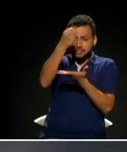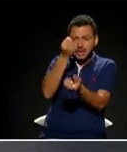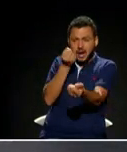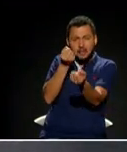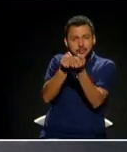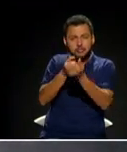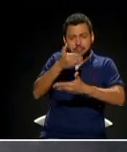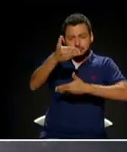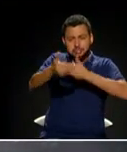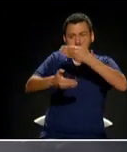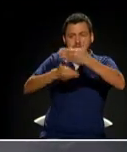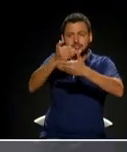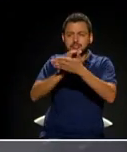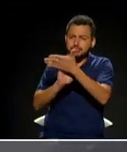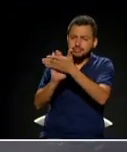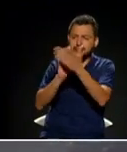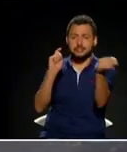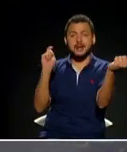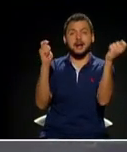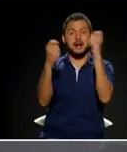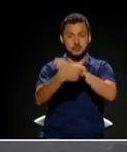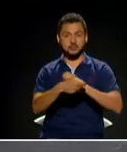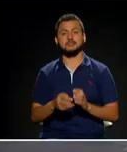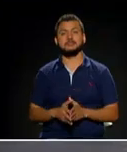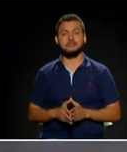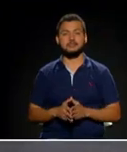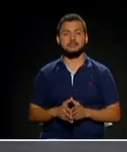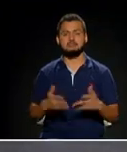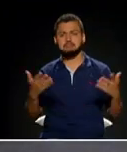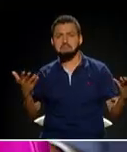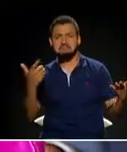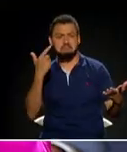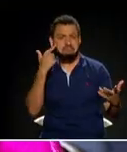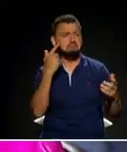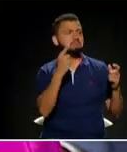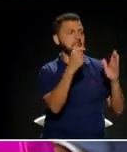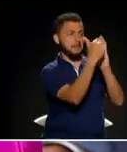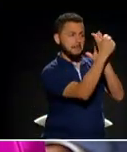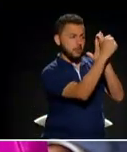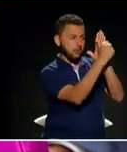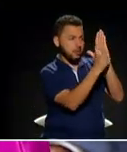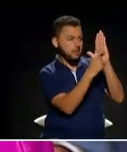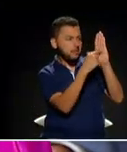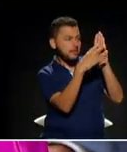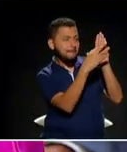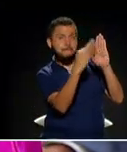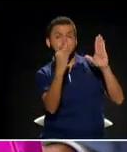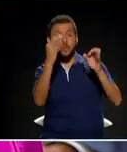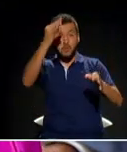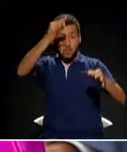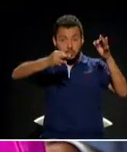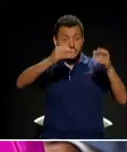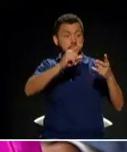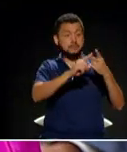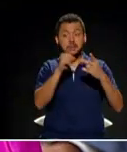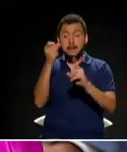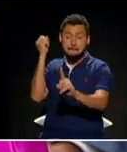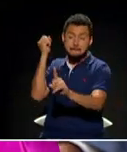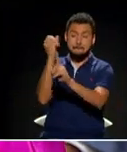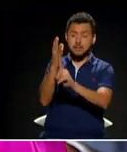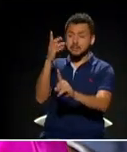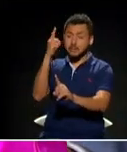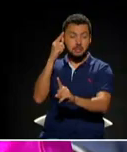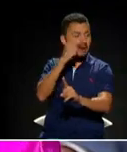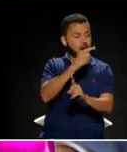locales se cumplan además todos los temas de justicia de reparación y de no repetición